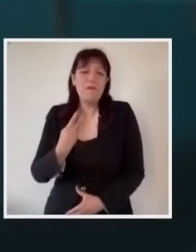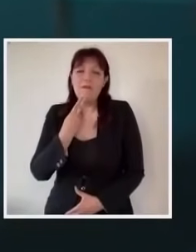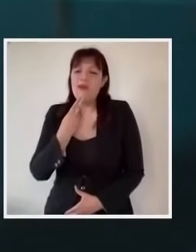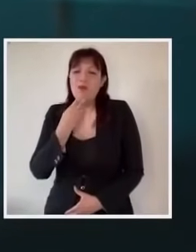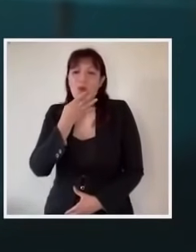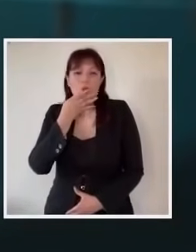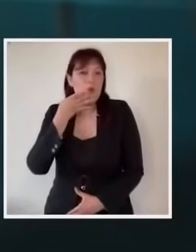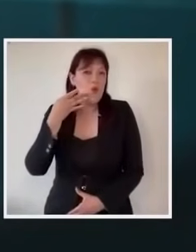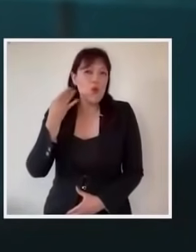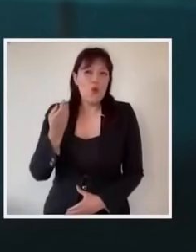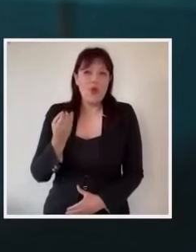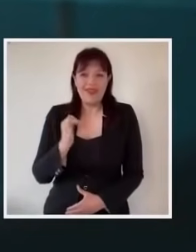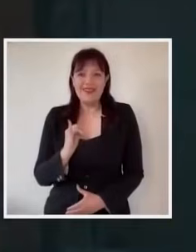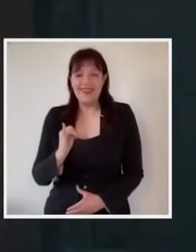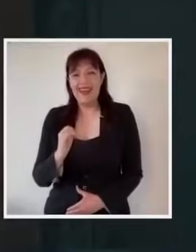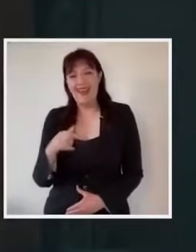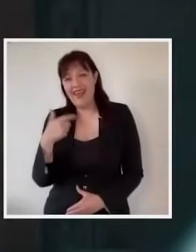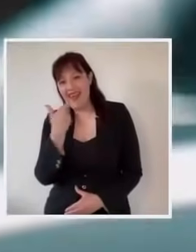vida.